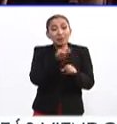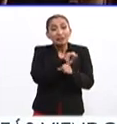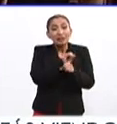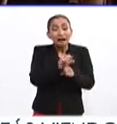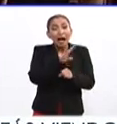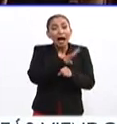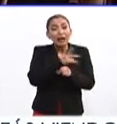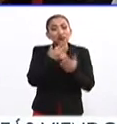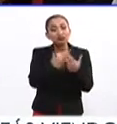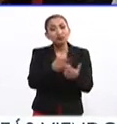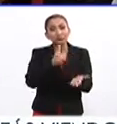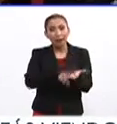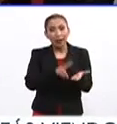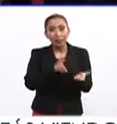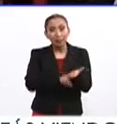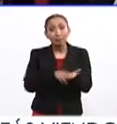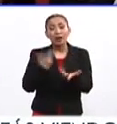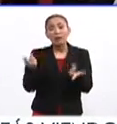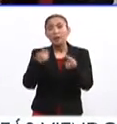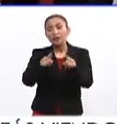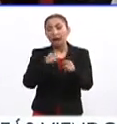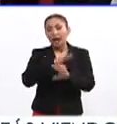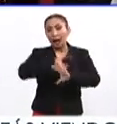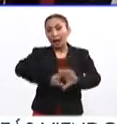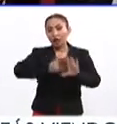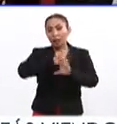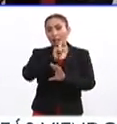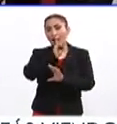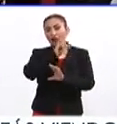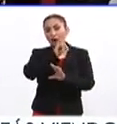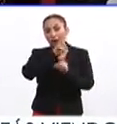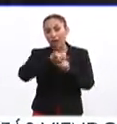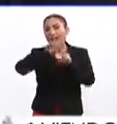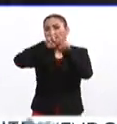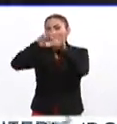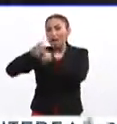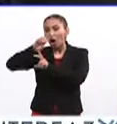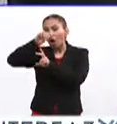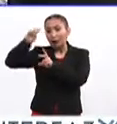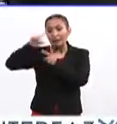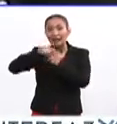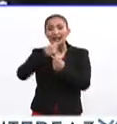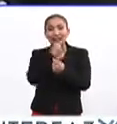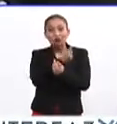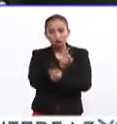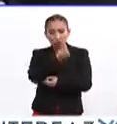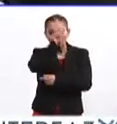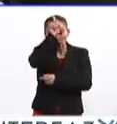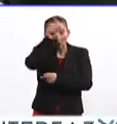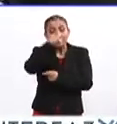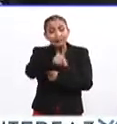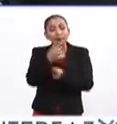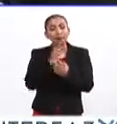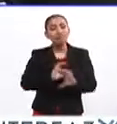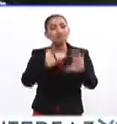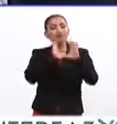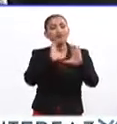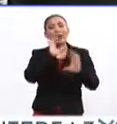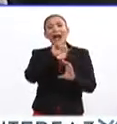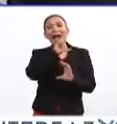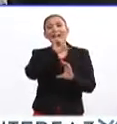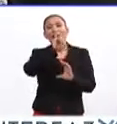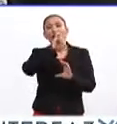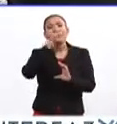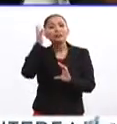sencillez está su riqueza. Piezas como Canto de Pastorela, Estrella del Oriente y El Niño Dios resonaron en el callejón